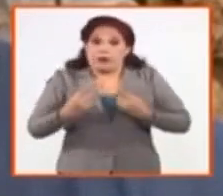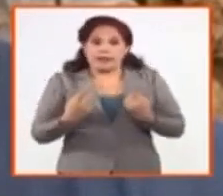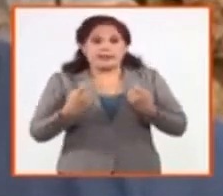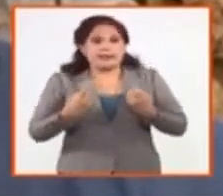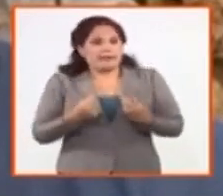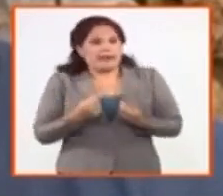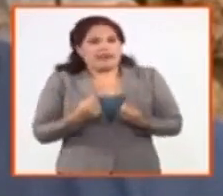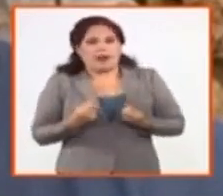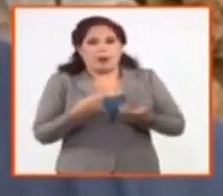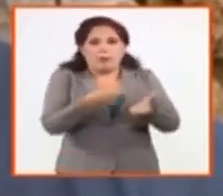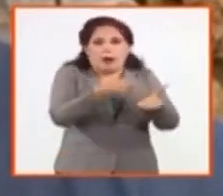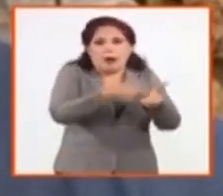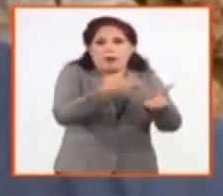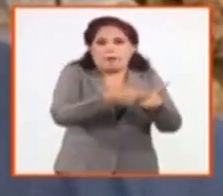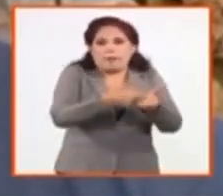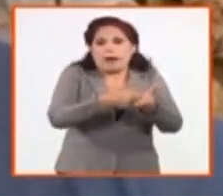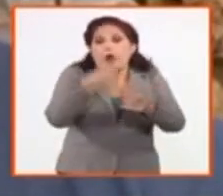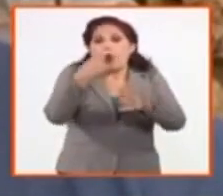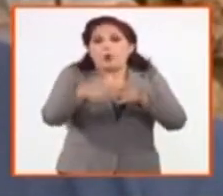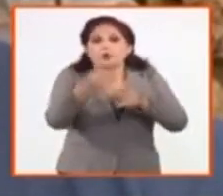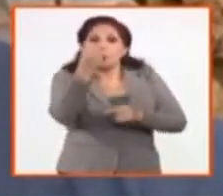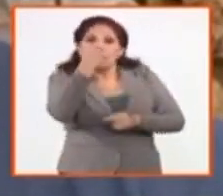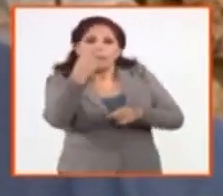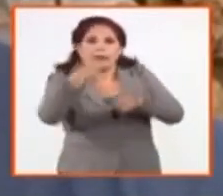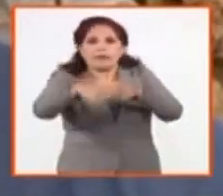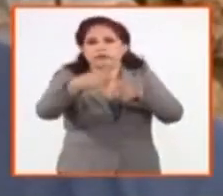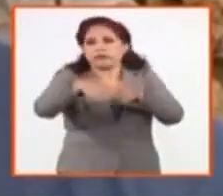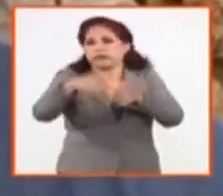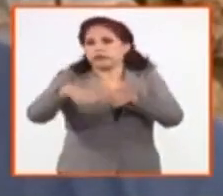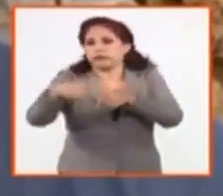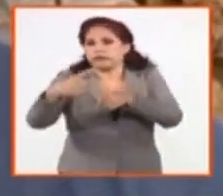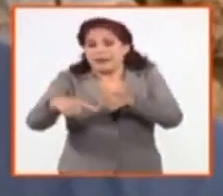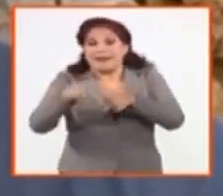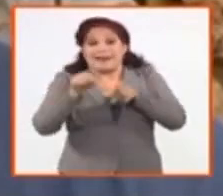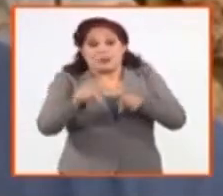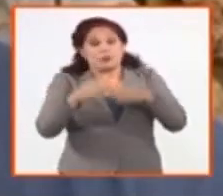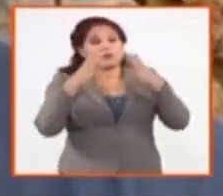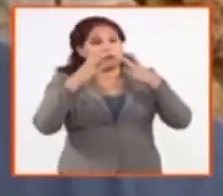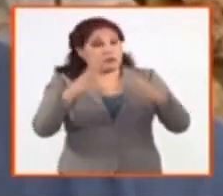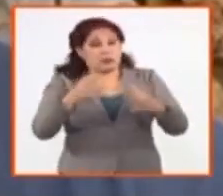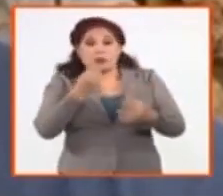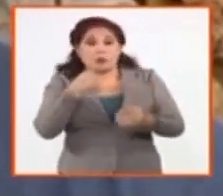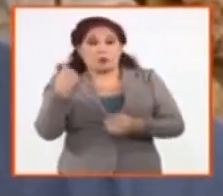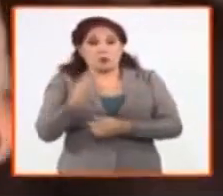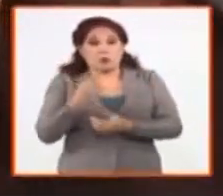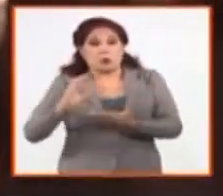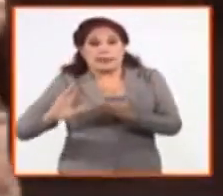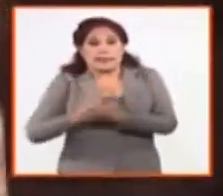dinero, muchos suministros y también a nivel logístico era un reto imposible.